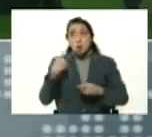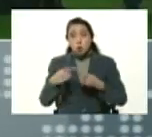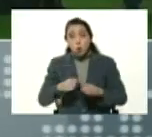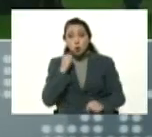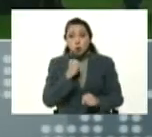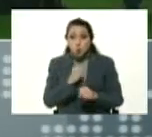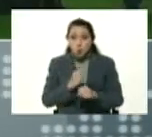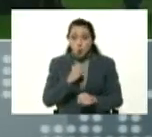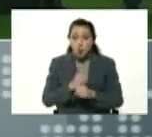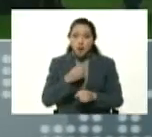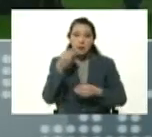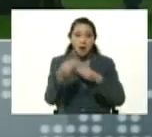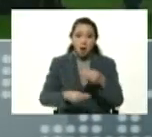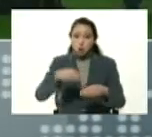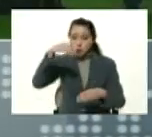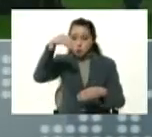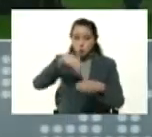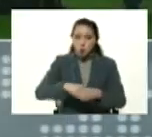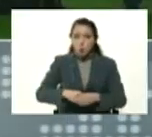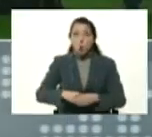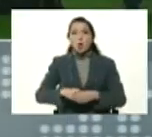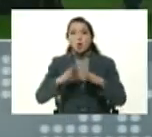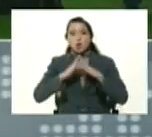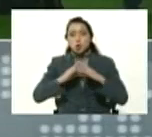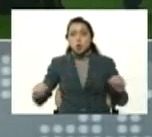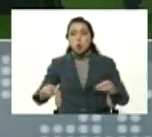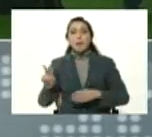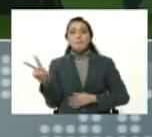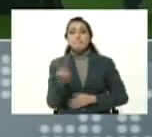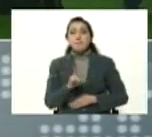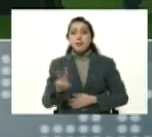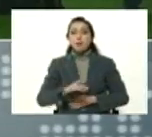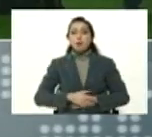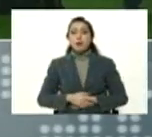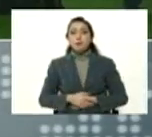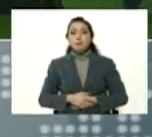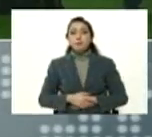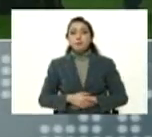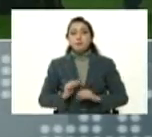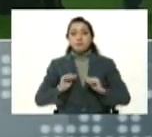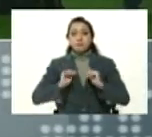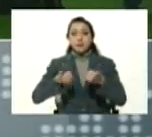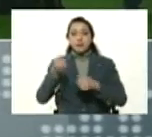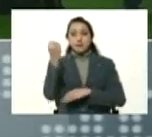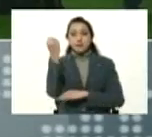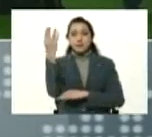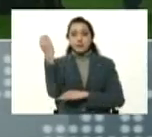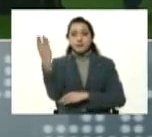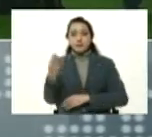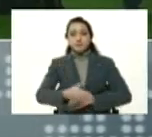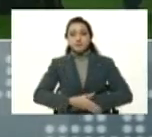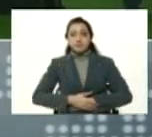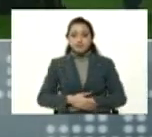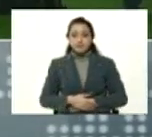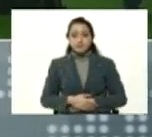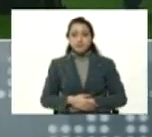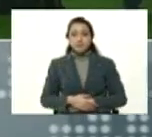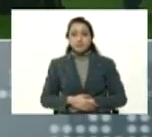y agroindustriales de todo el país. Conversadito, Tibisay, cuéntalo todo,